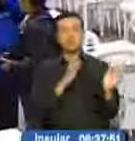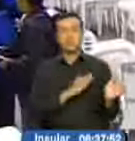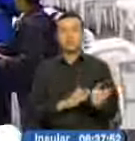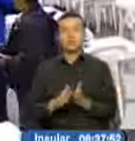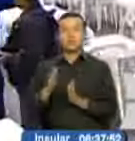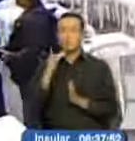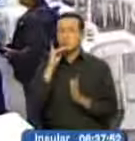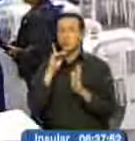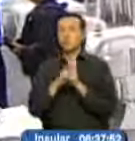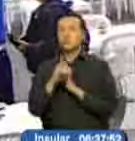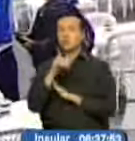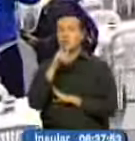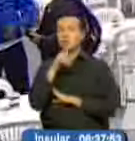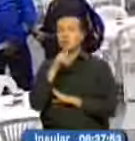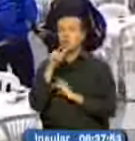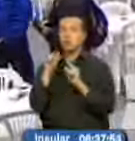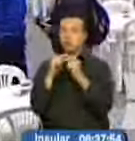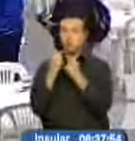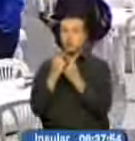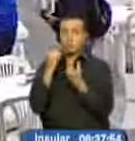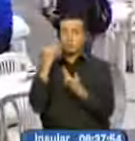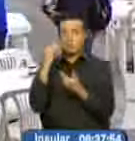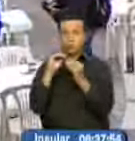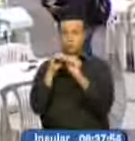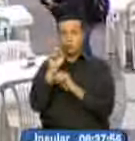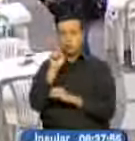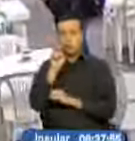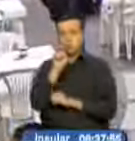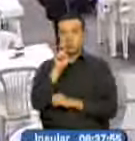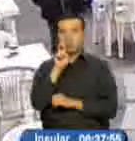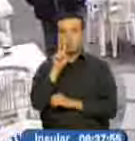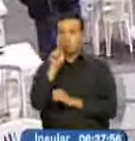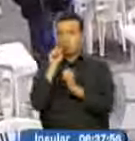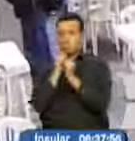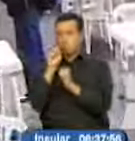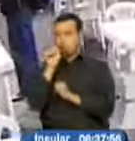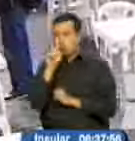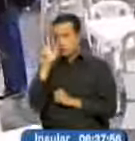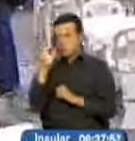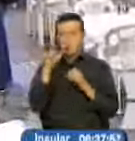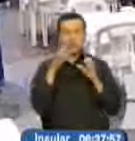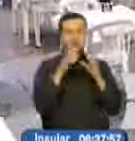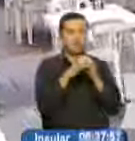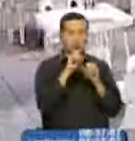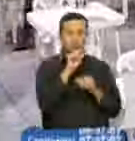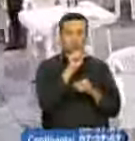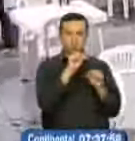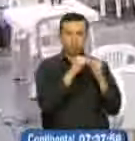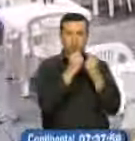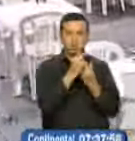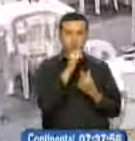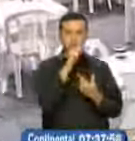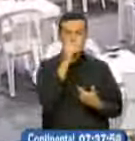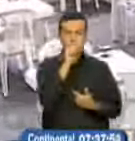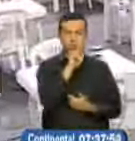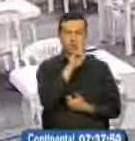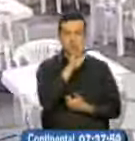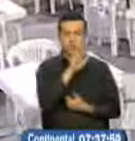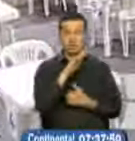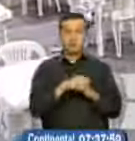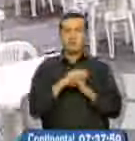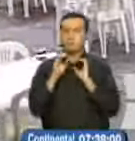objetadas, como decíamos, del movimiento Alianza País como del movimiento Creo Suma. Vamos a ver si es que conversamos